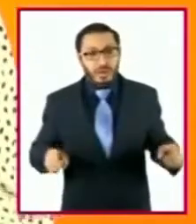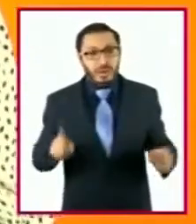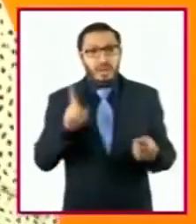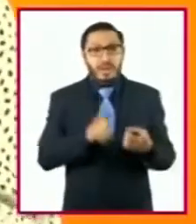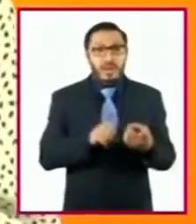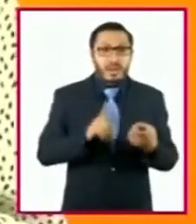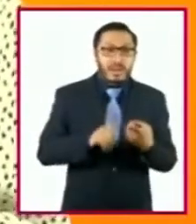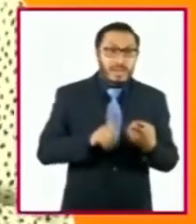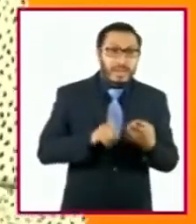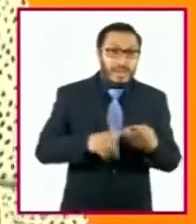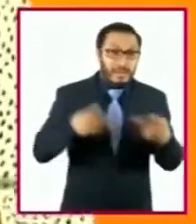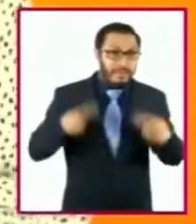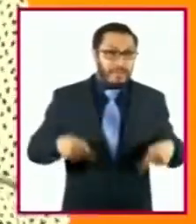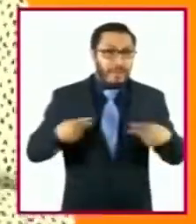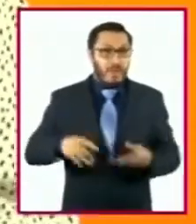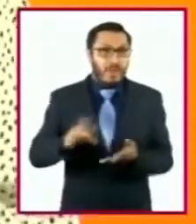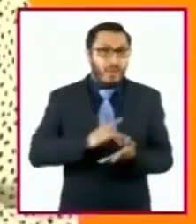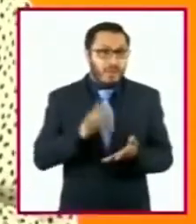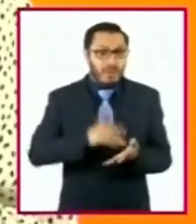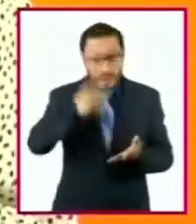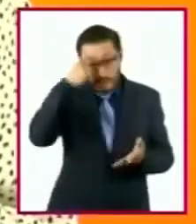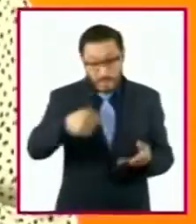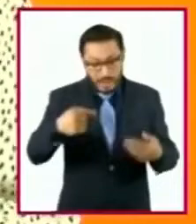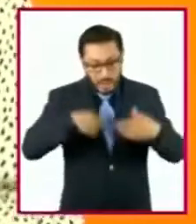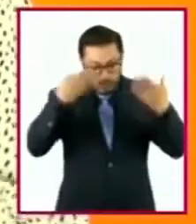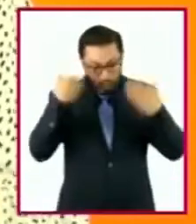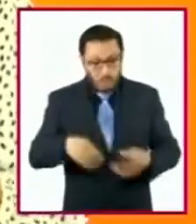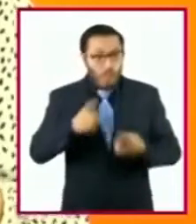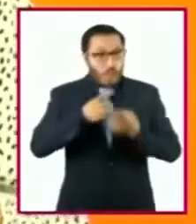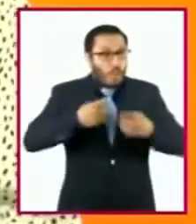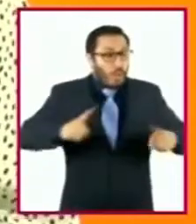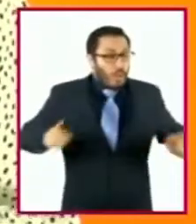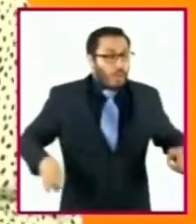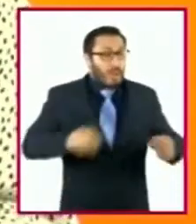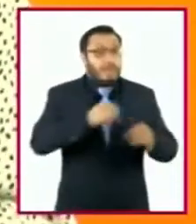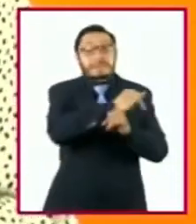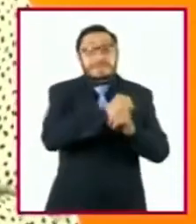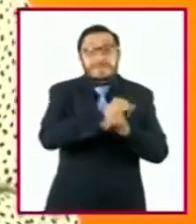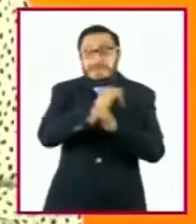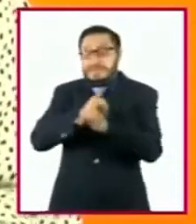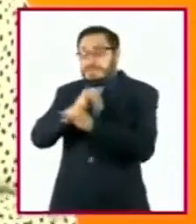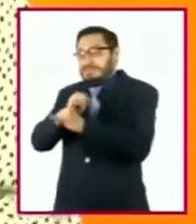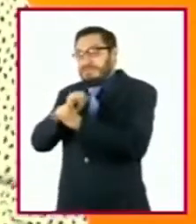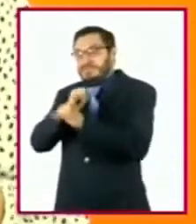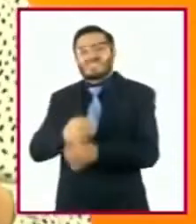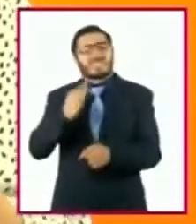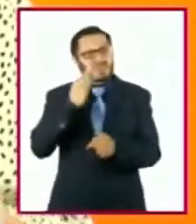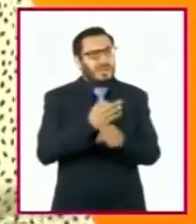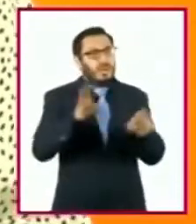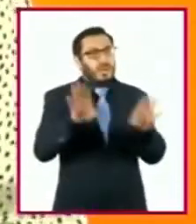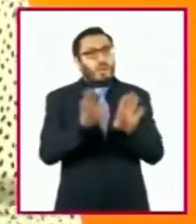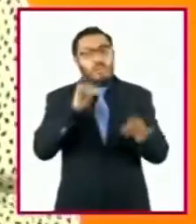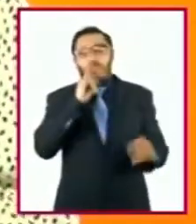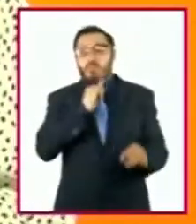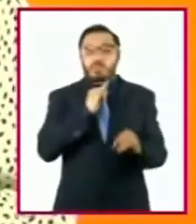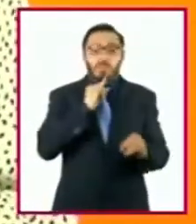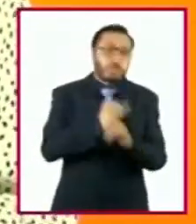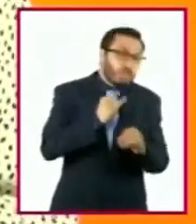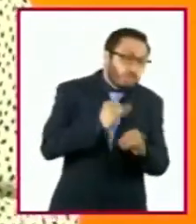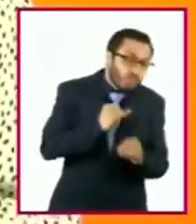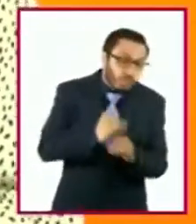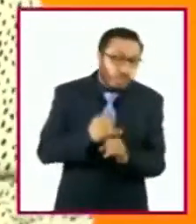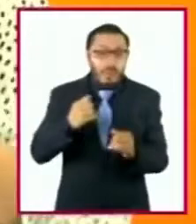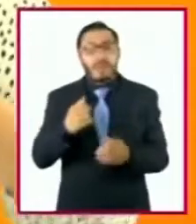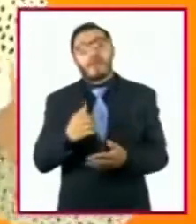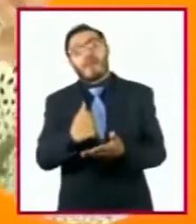están apoyando para que yo pueda desarrollarlo. Y la investigación, actualmente los medios como internet nos permiten